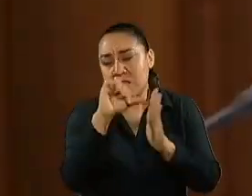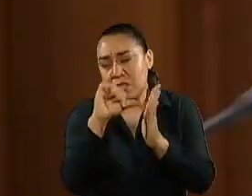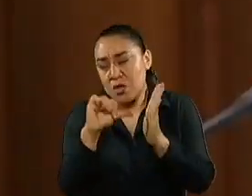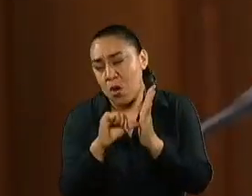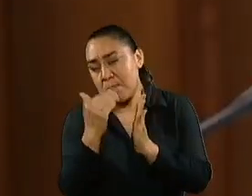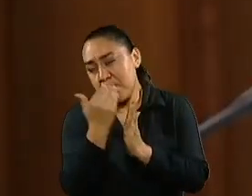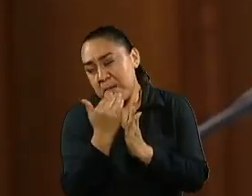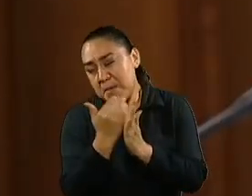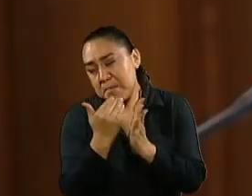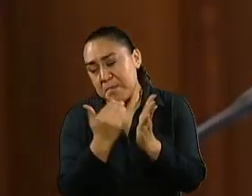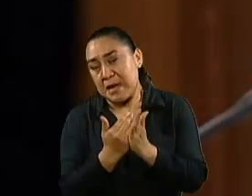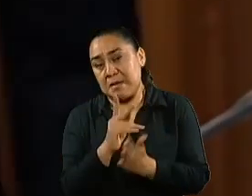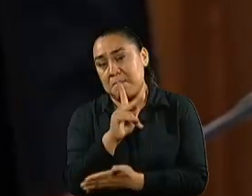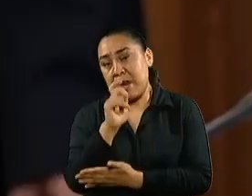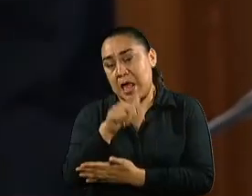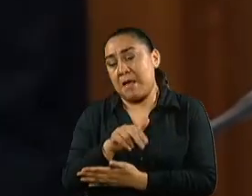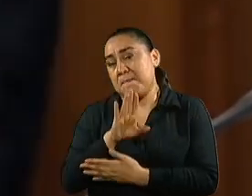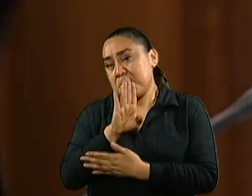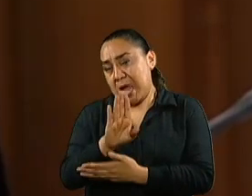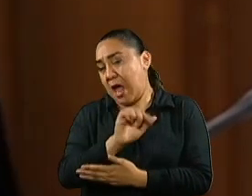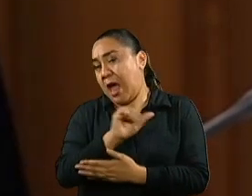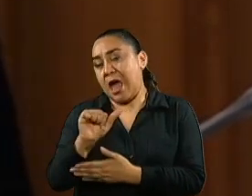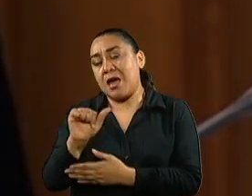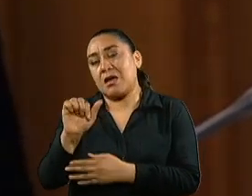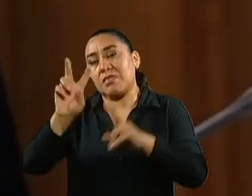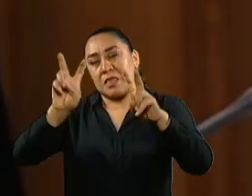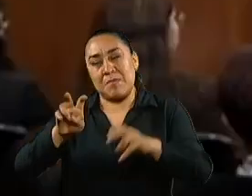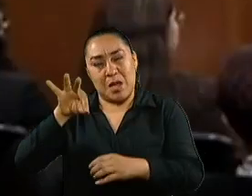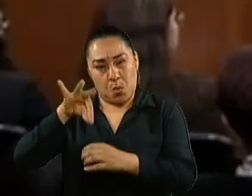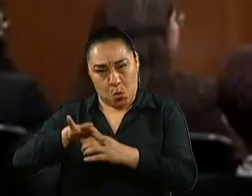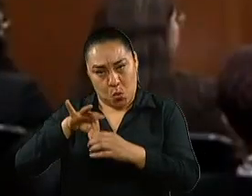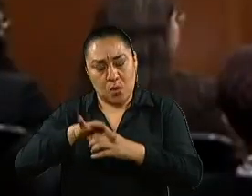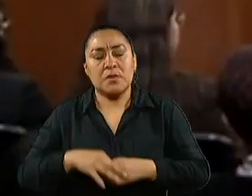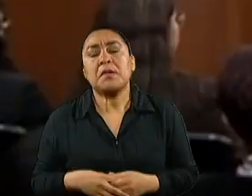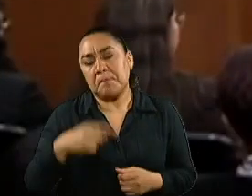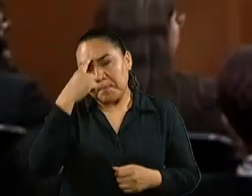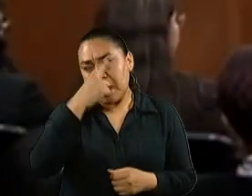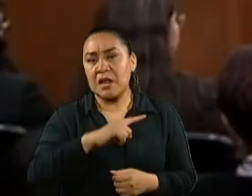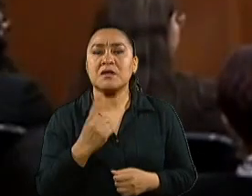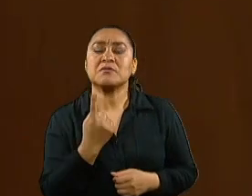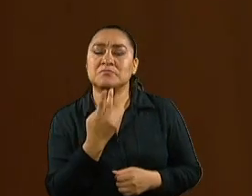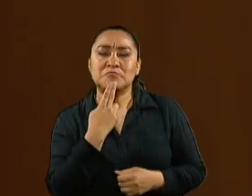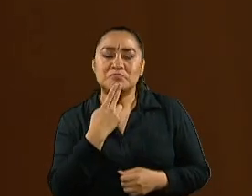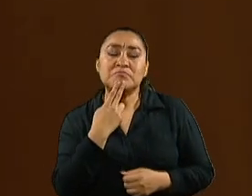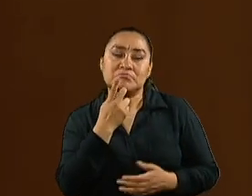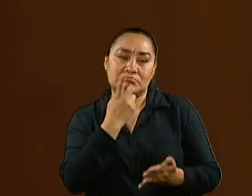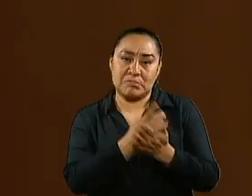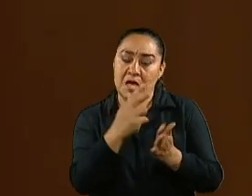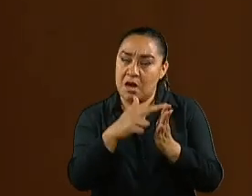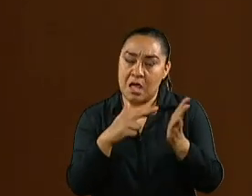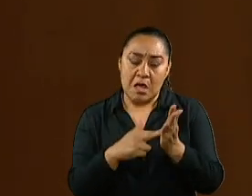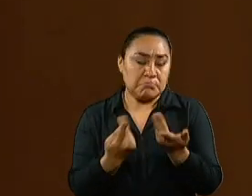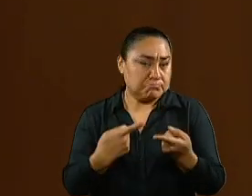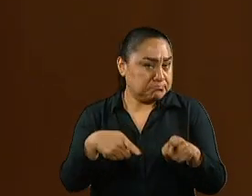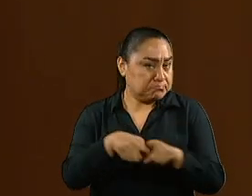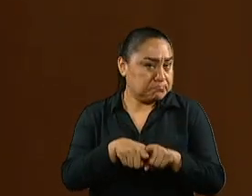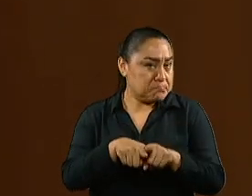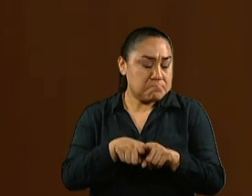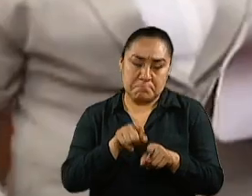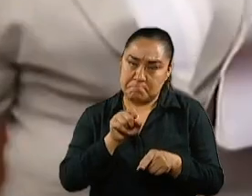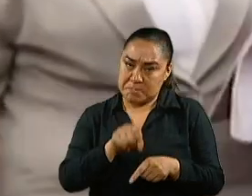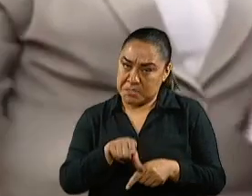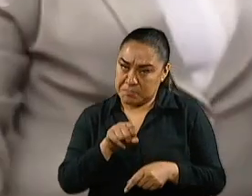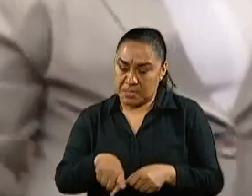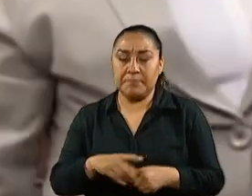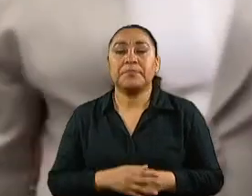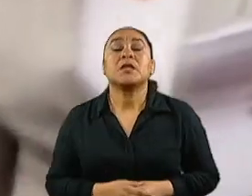impugnados del Plan B en materia electoral esto con el propósito de que el marco regulatorio se mantenga como hasta el día